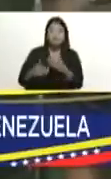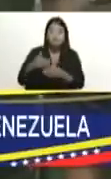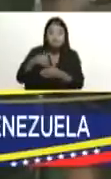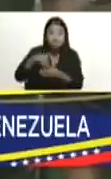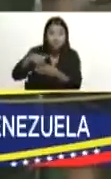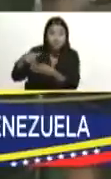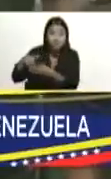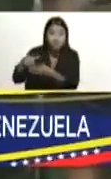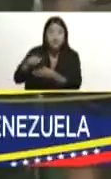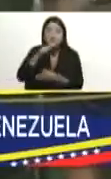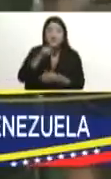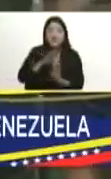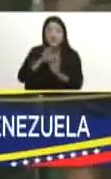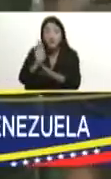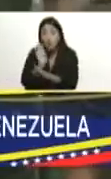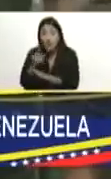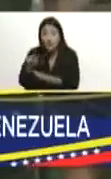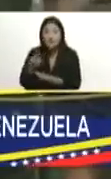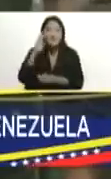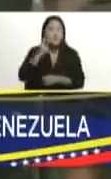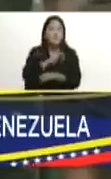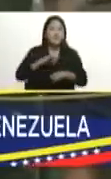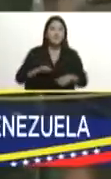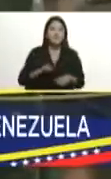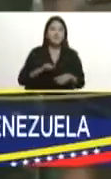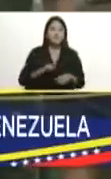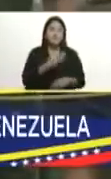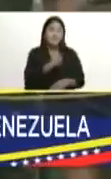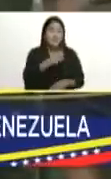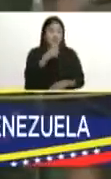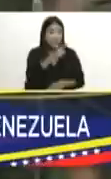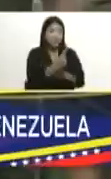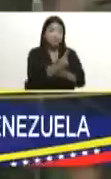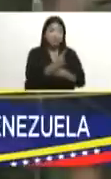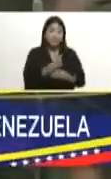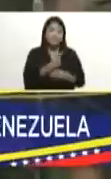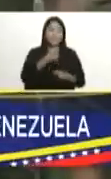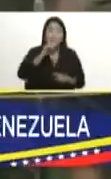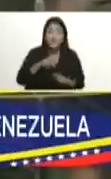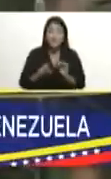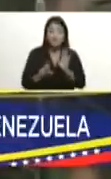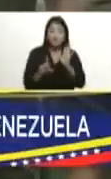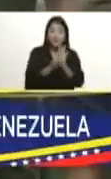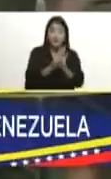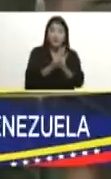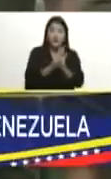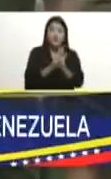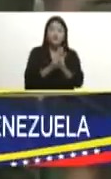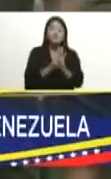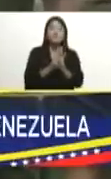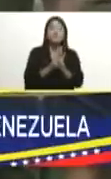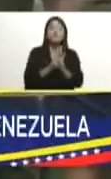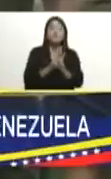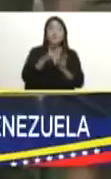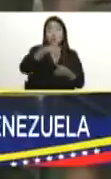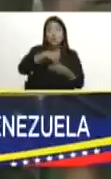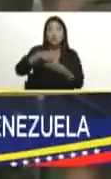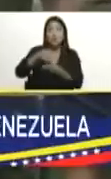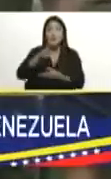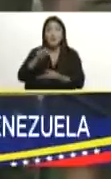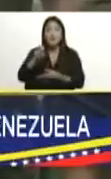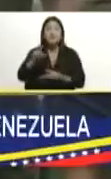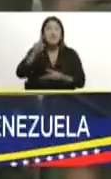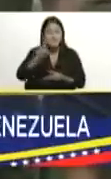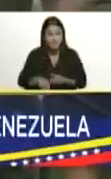Bolivariana, por el mandato de nuestro comandante en jefe y por todo lo que está establecido, repito, en la ley de procesos electorales.